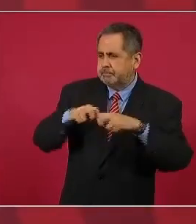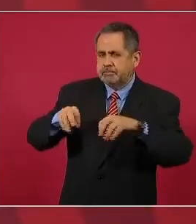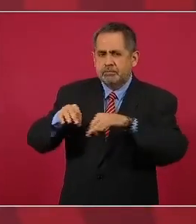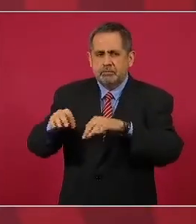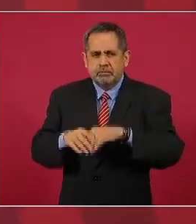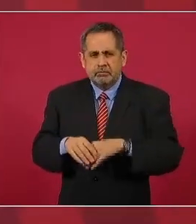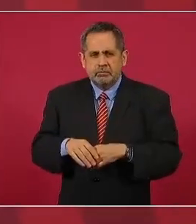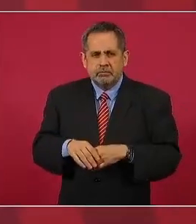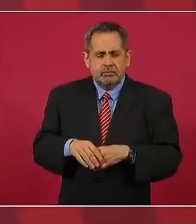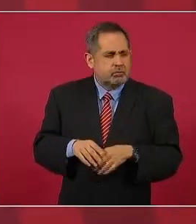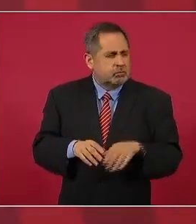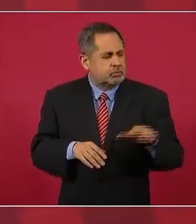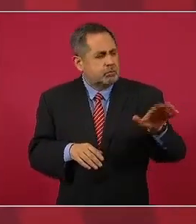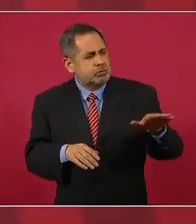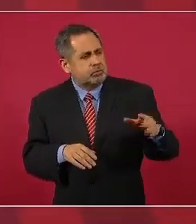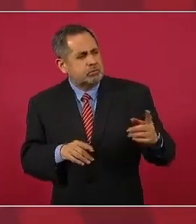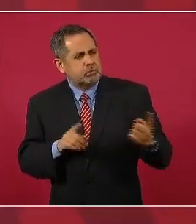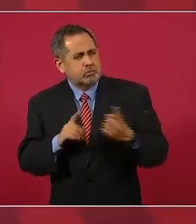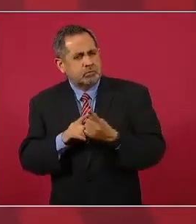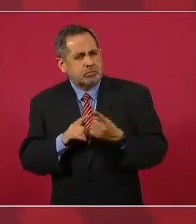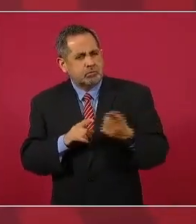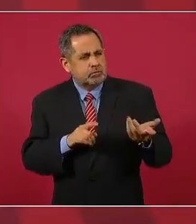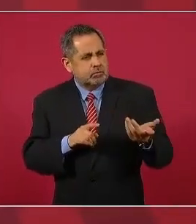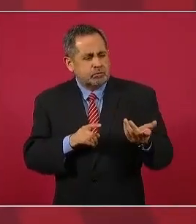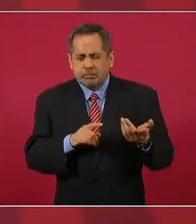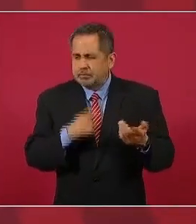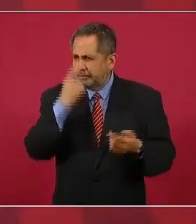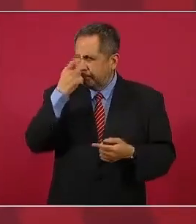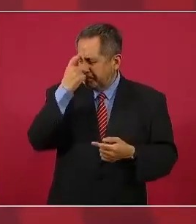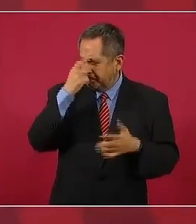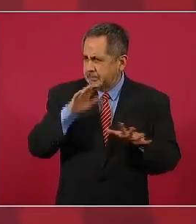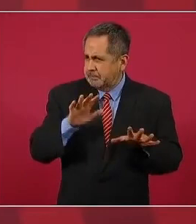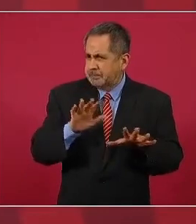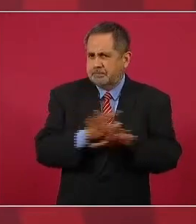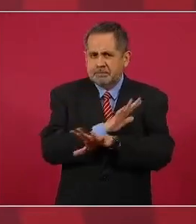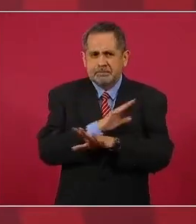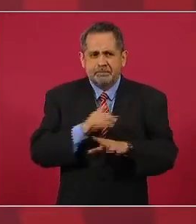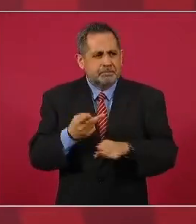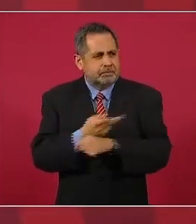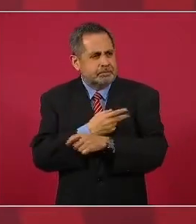vino muy cambiado de patroncito